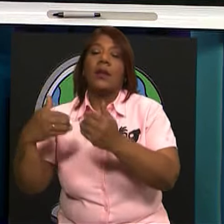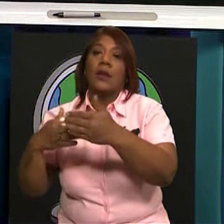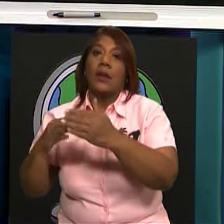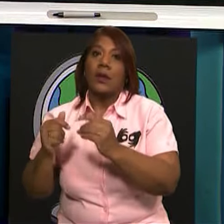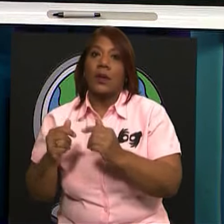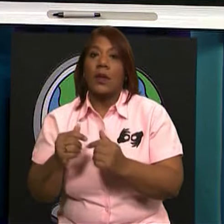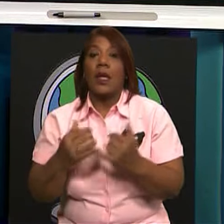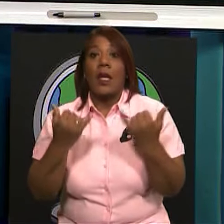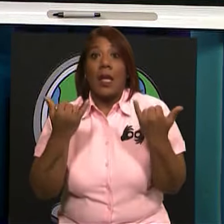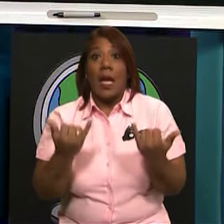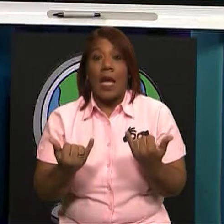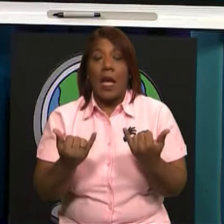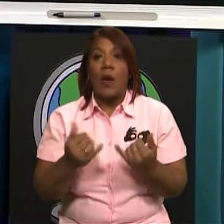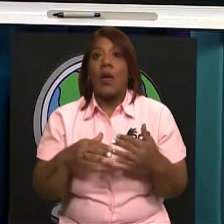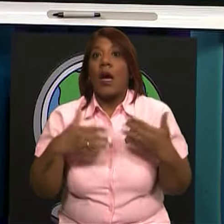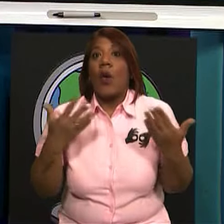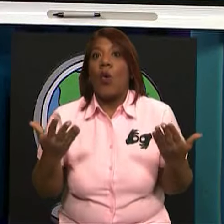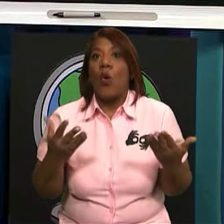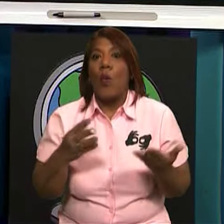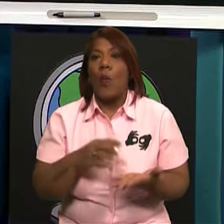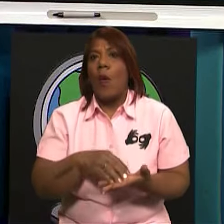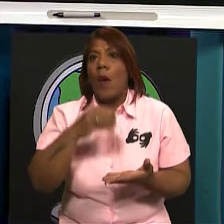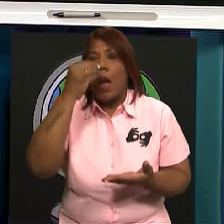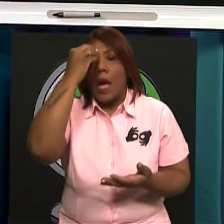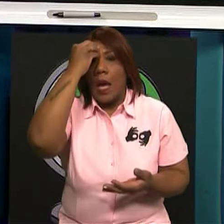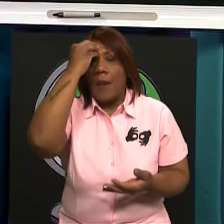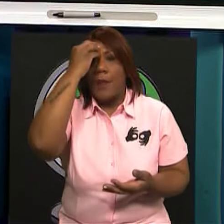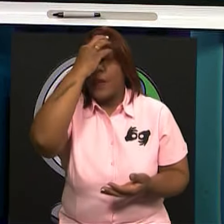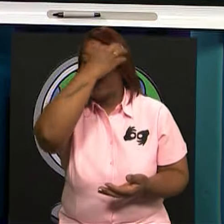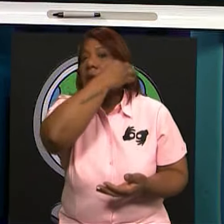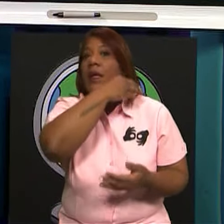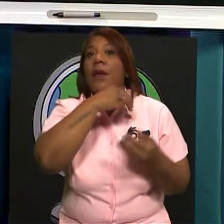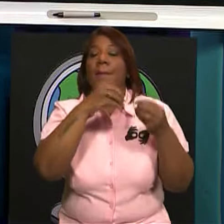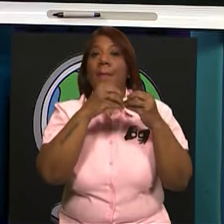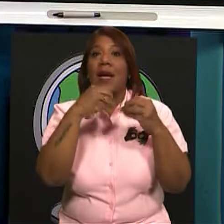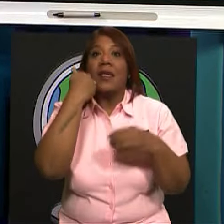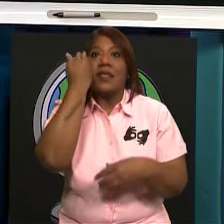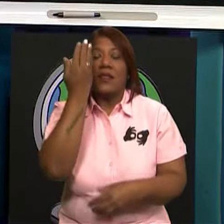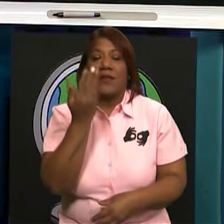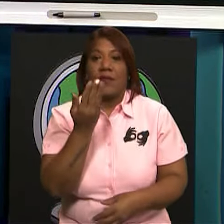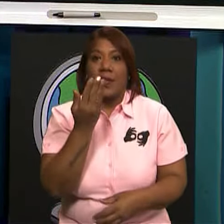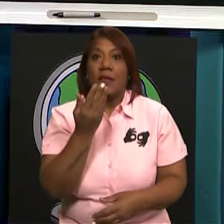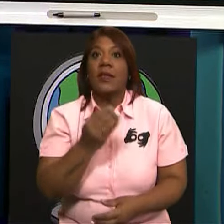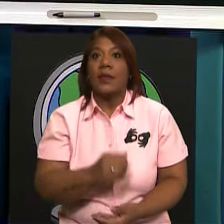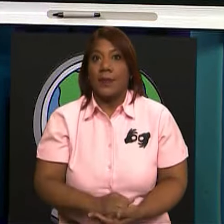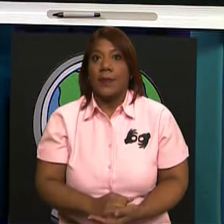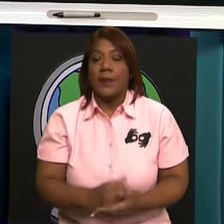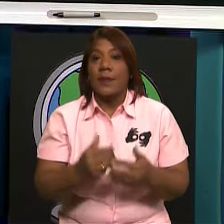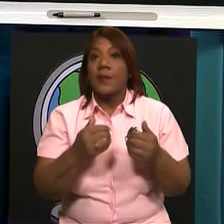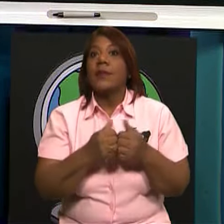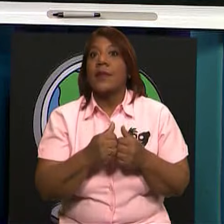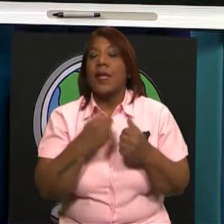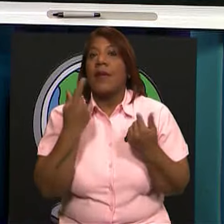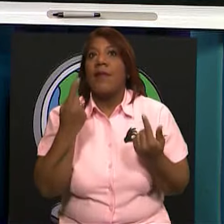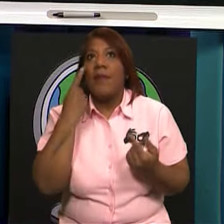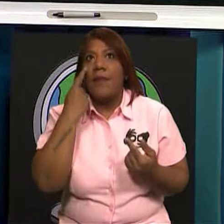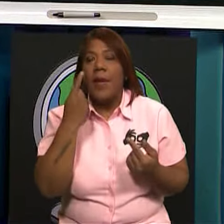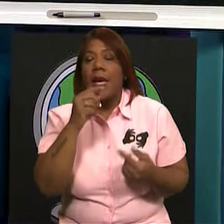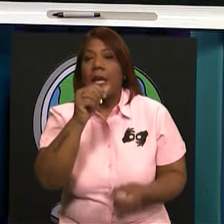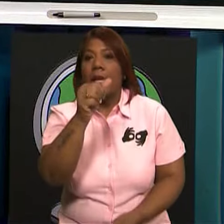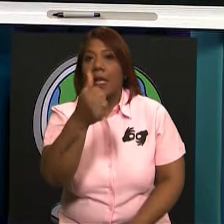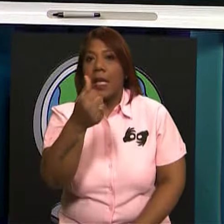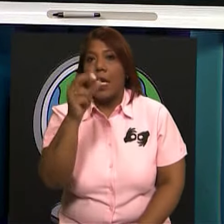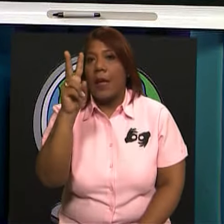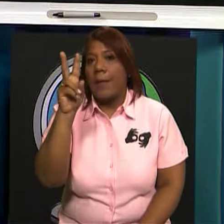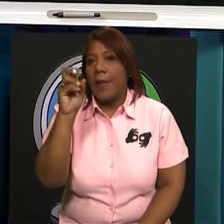aprender una estrategia de descomposición para dividir decenas completas. Decenas completas son 10,